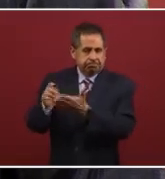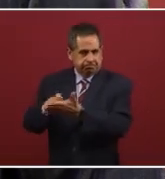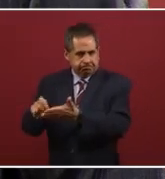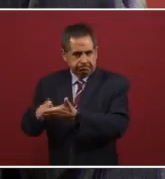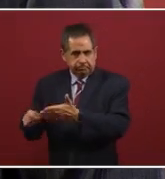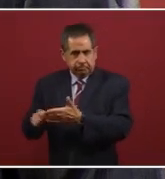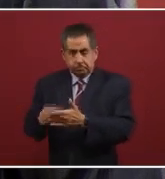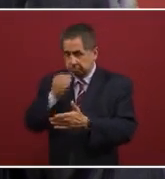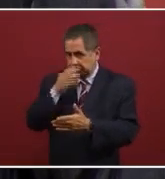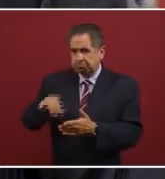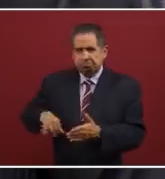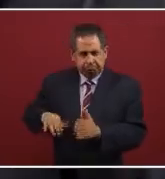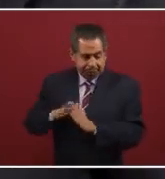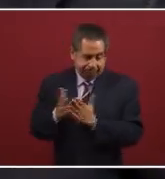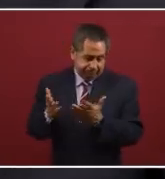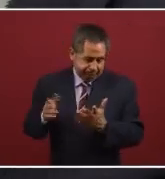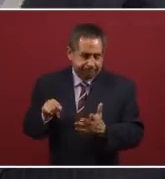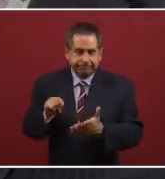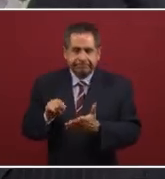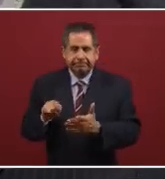un libro interesante,